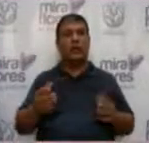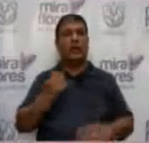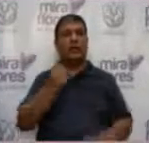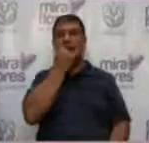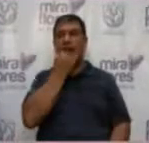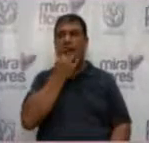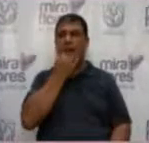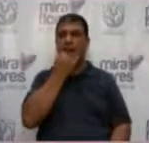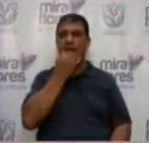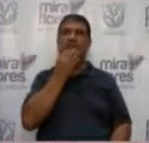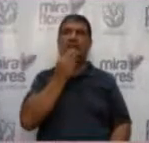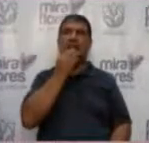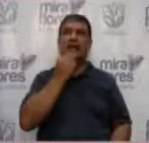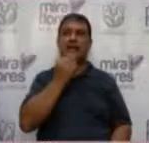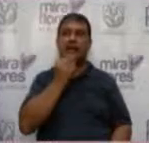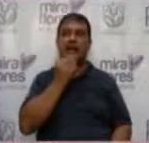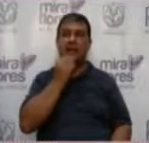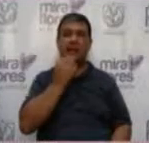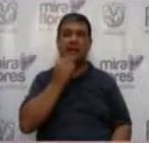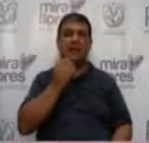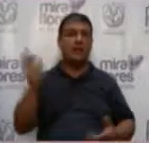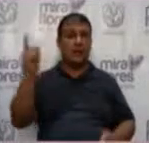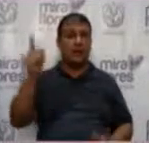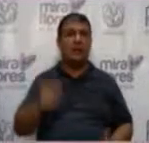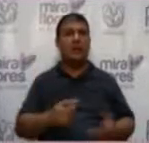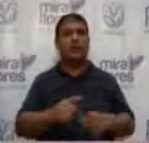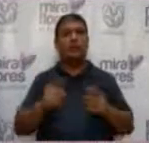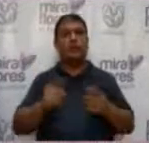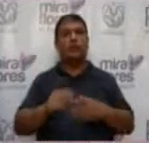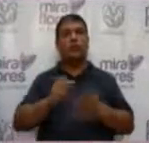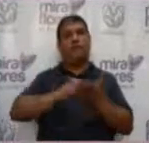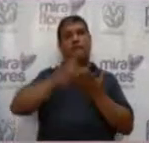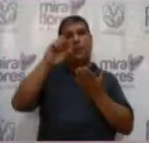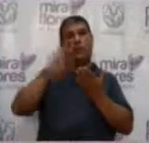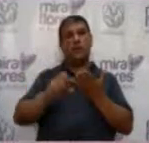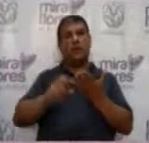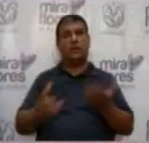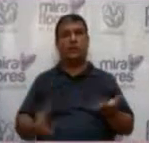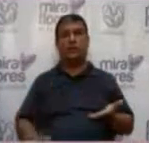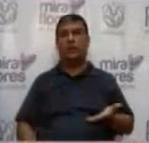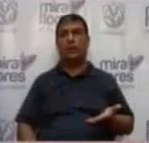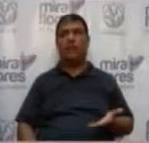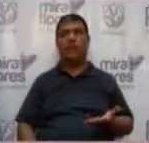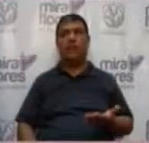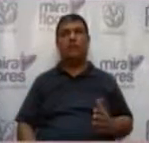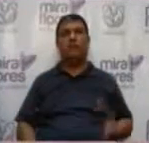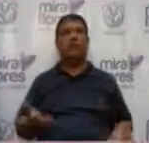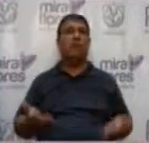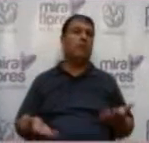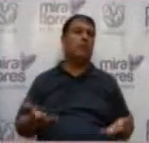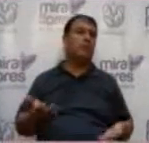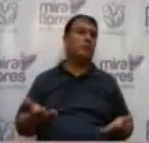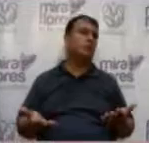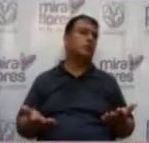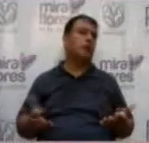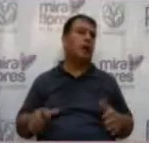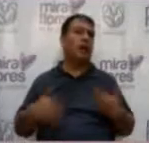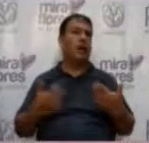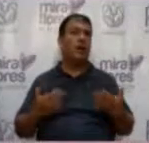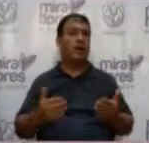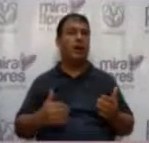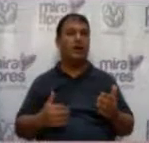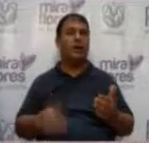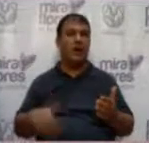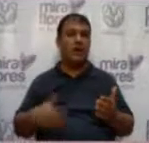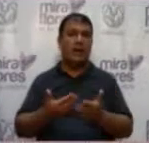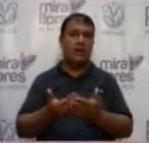Israel. Hay un proyecto que, por digamos, ha llegado un poquito